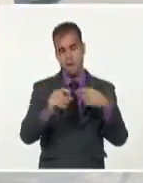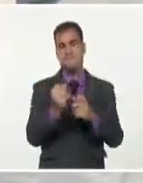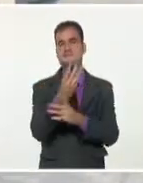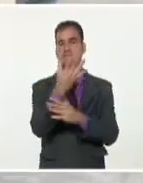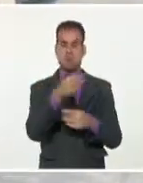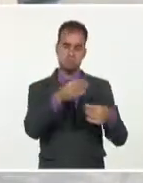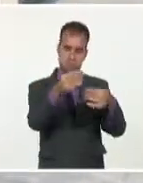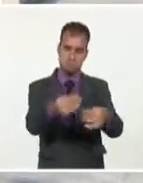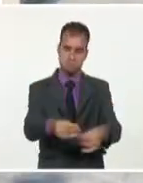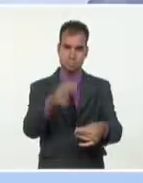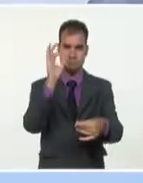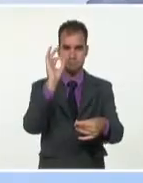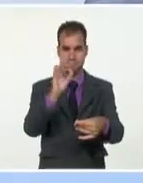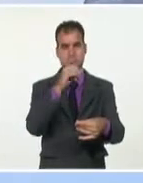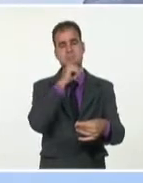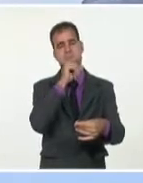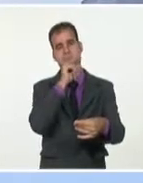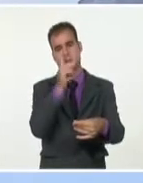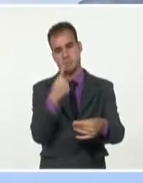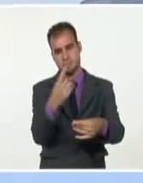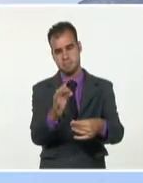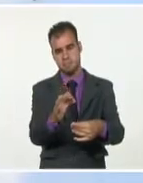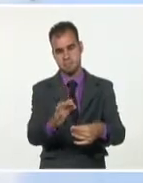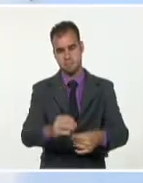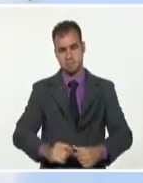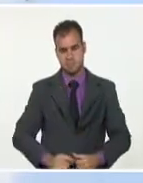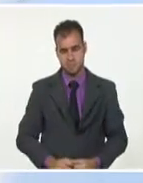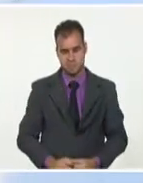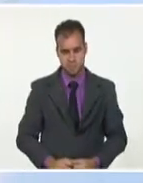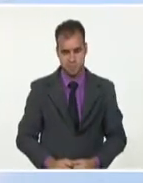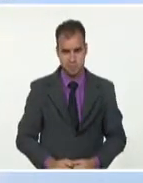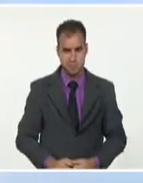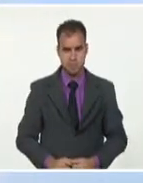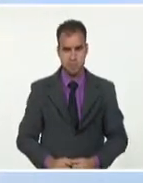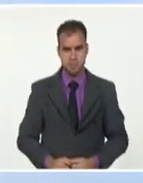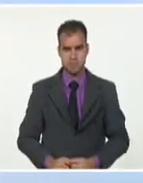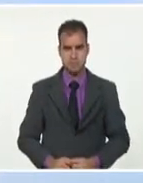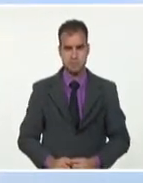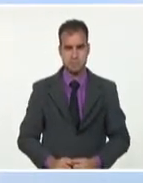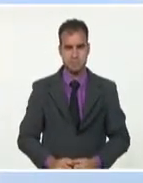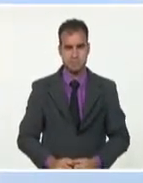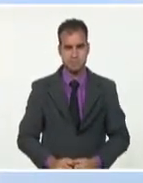saluda a nuestras madres. Dairon Changarrams, Sistema Informativo de la Televisión Cubana.